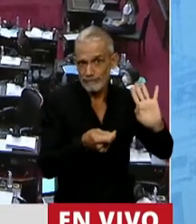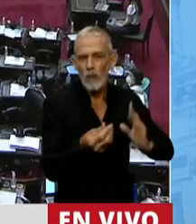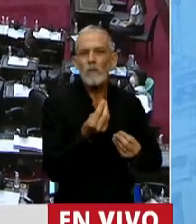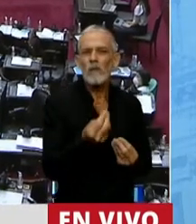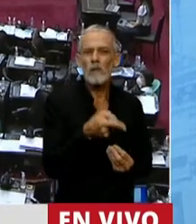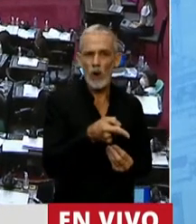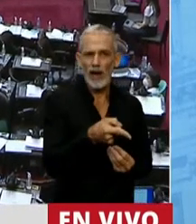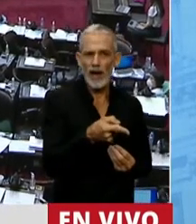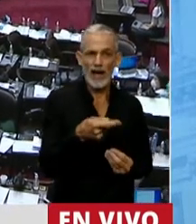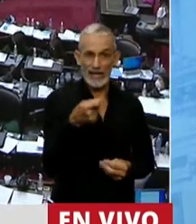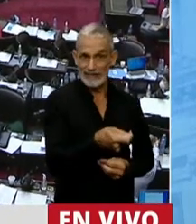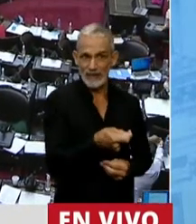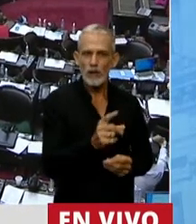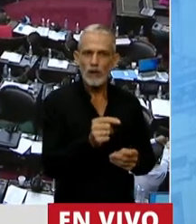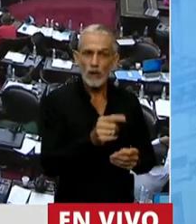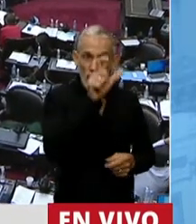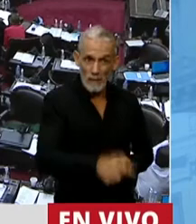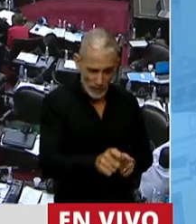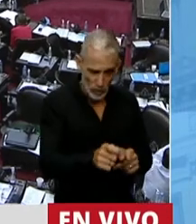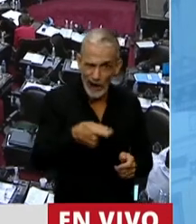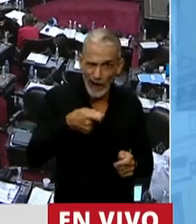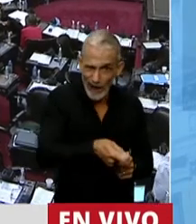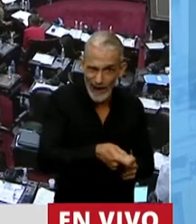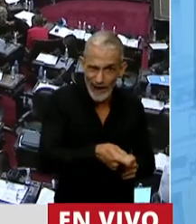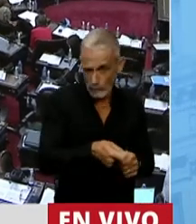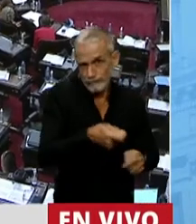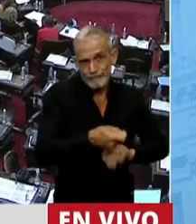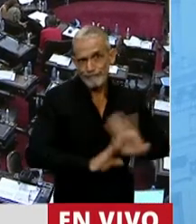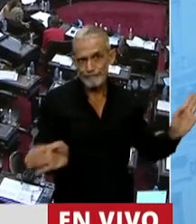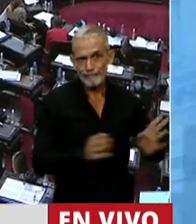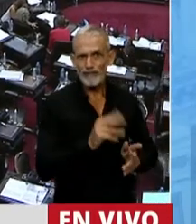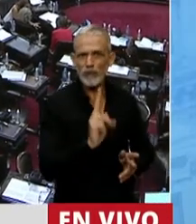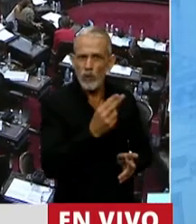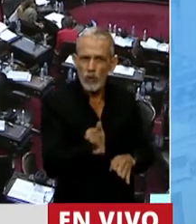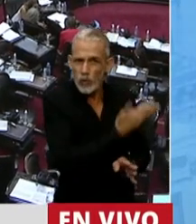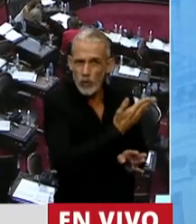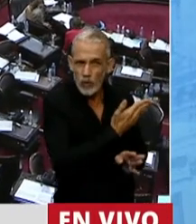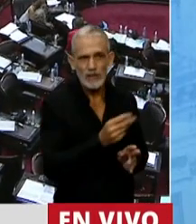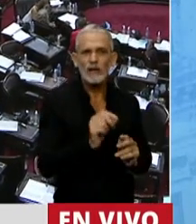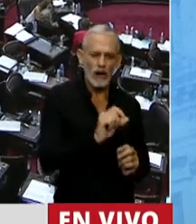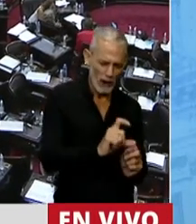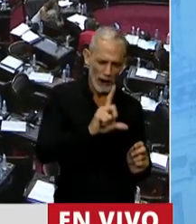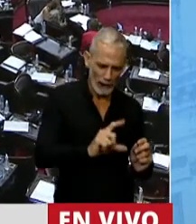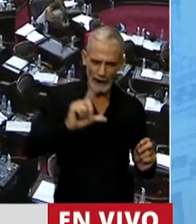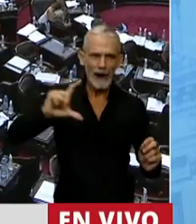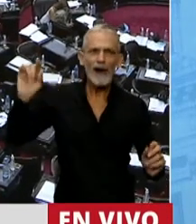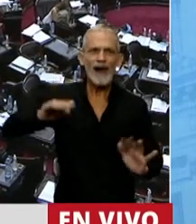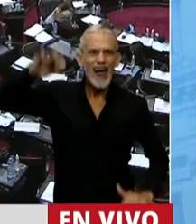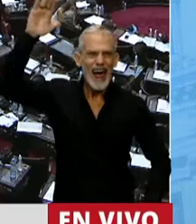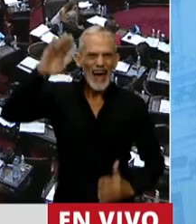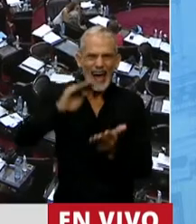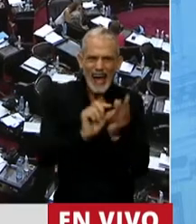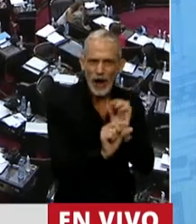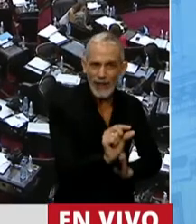porque la eliminación de una persona es un crimen, cualquiera sea su tamaño. Acá no podemos distinguir en este